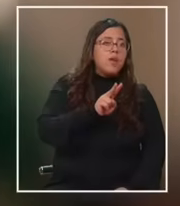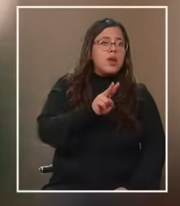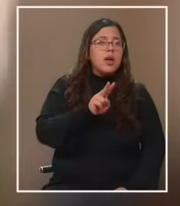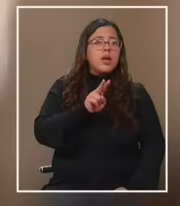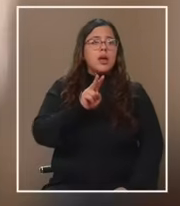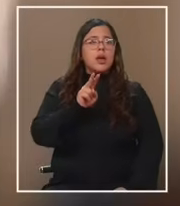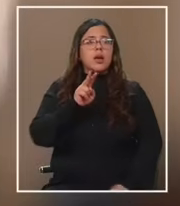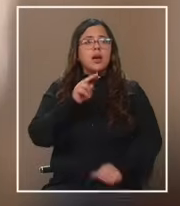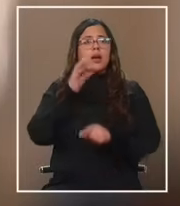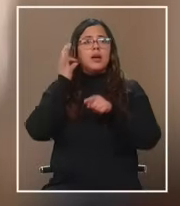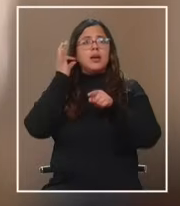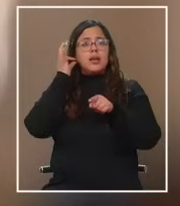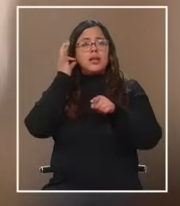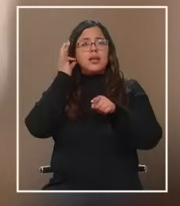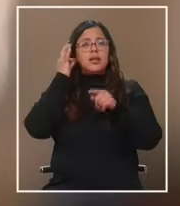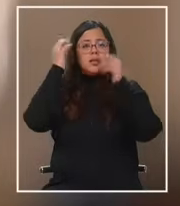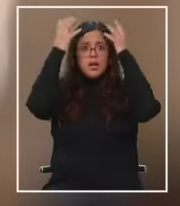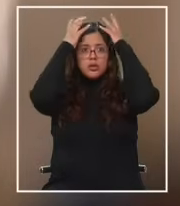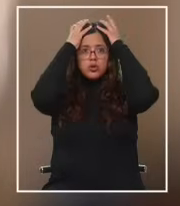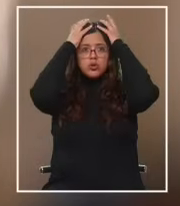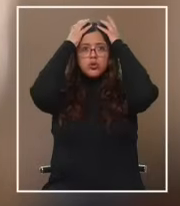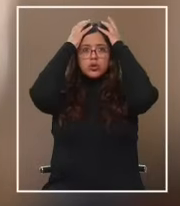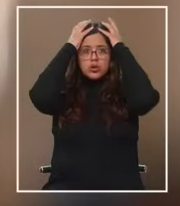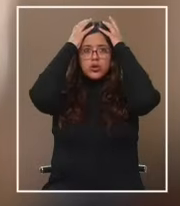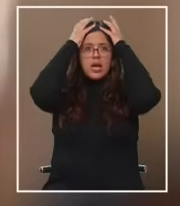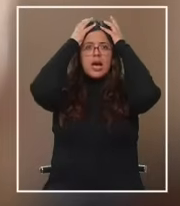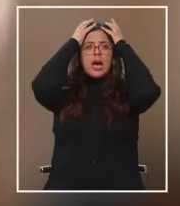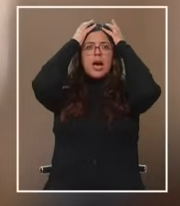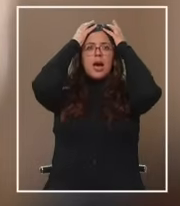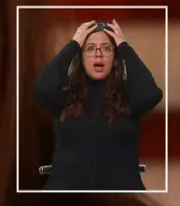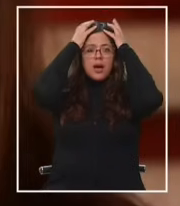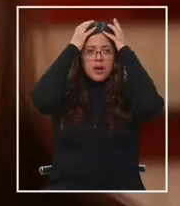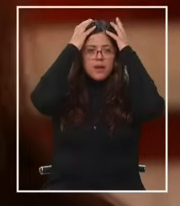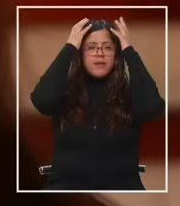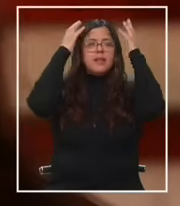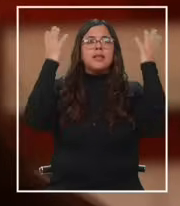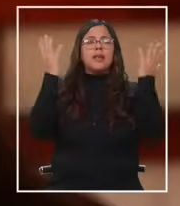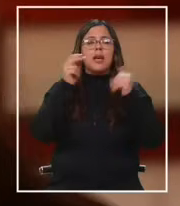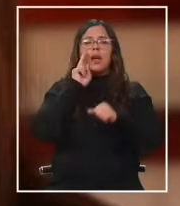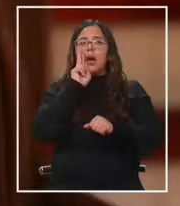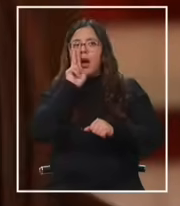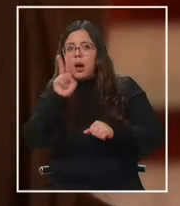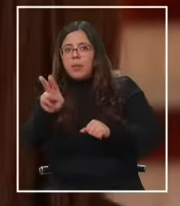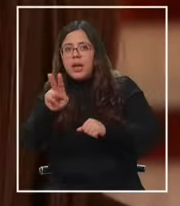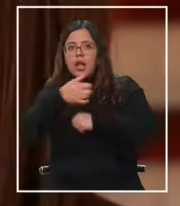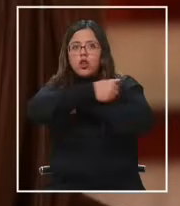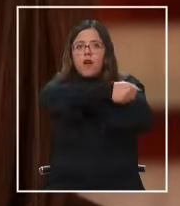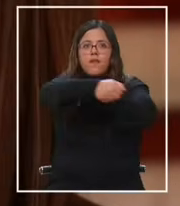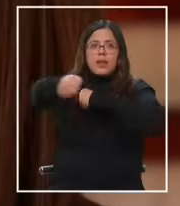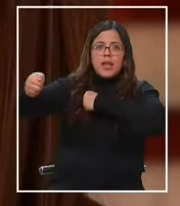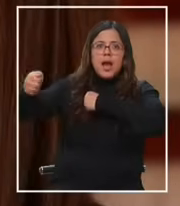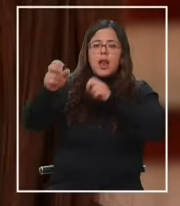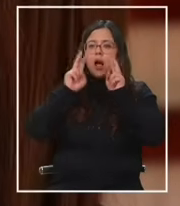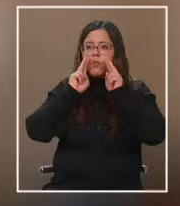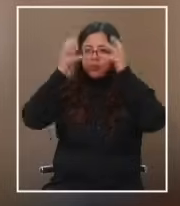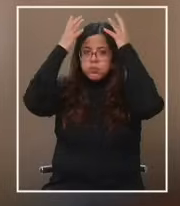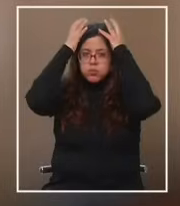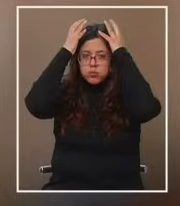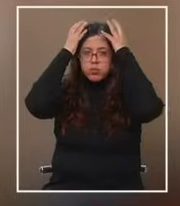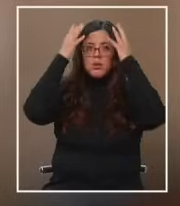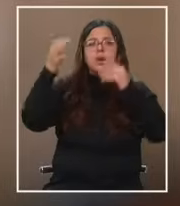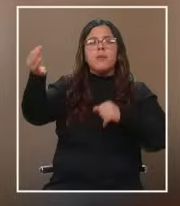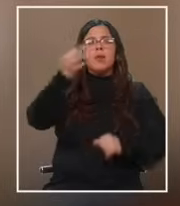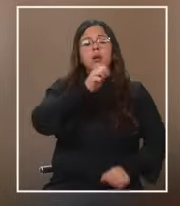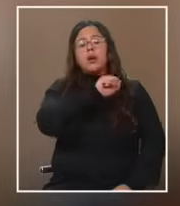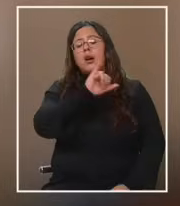sujeta a su cabeza y mirando afuera. me dijo,